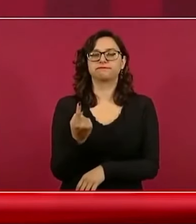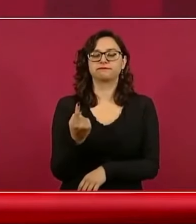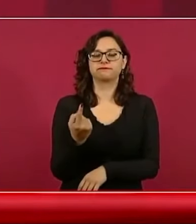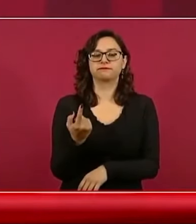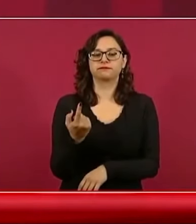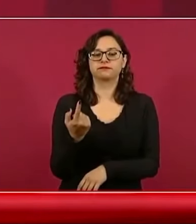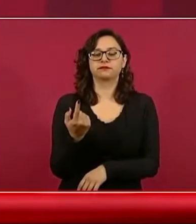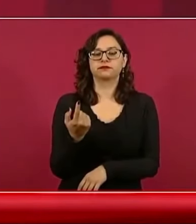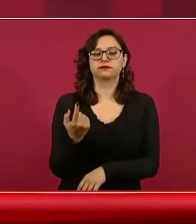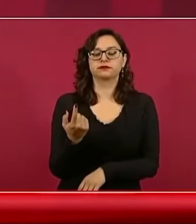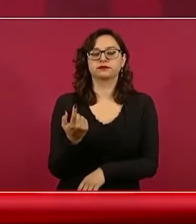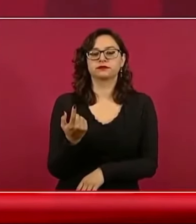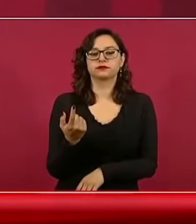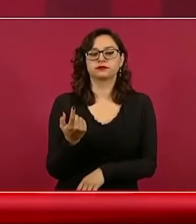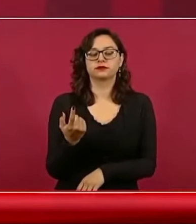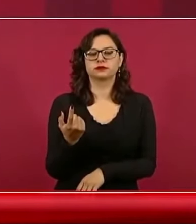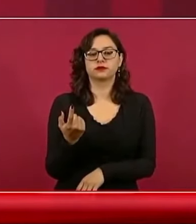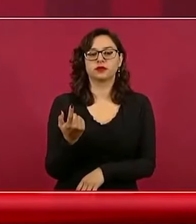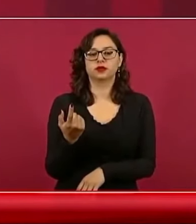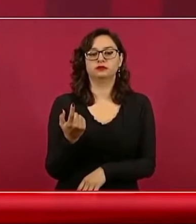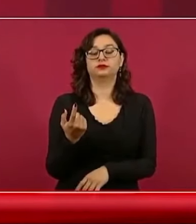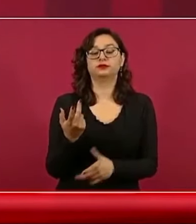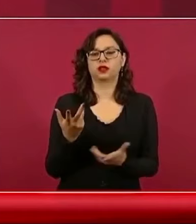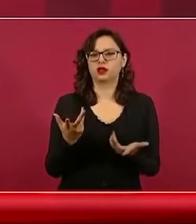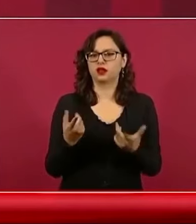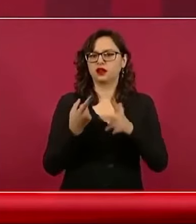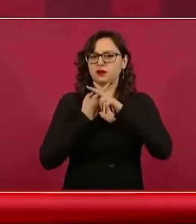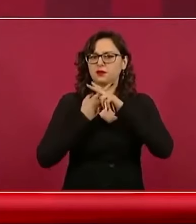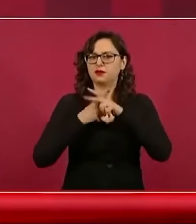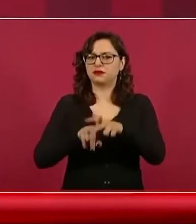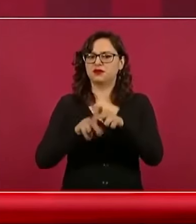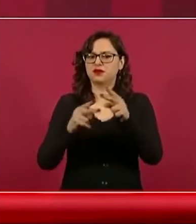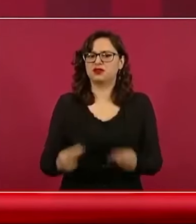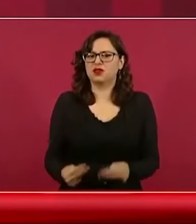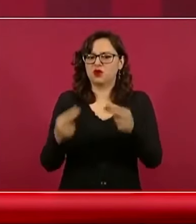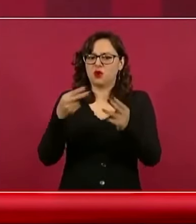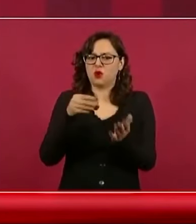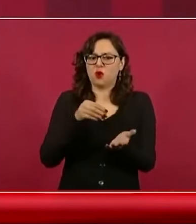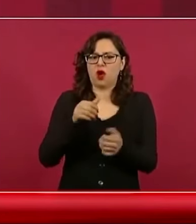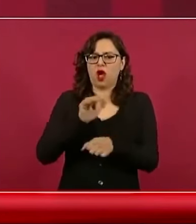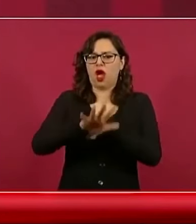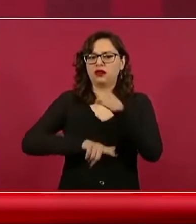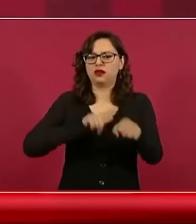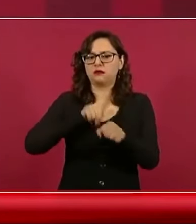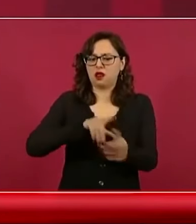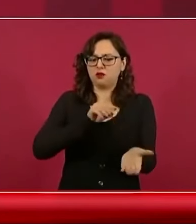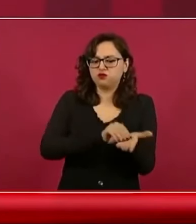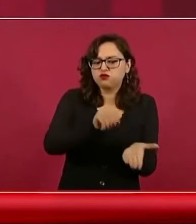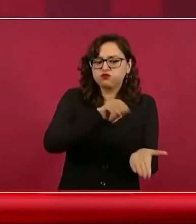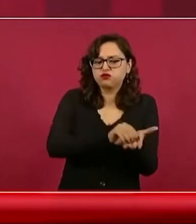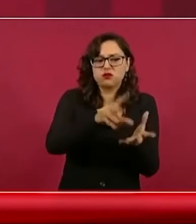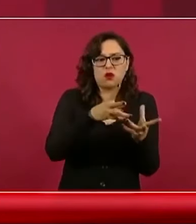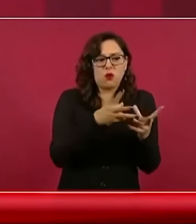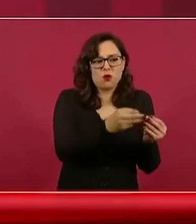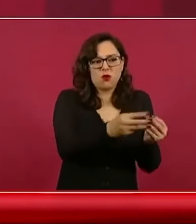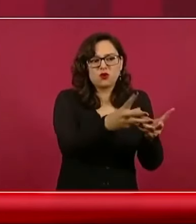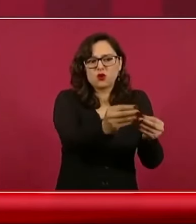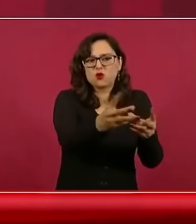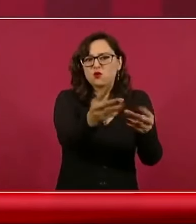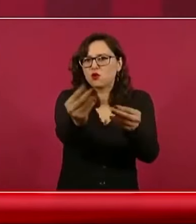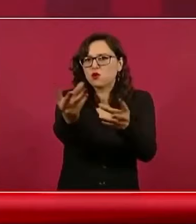lo d las granjas de cerdos la porcicultura yucatán